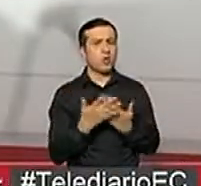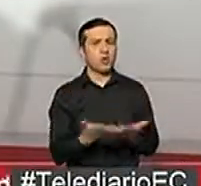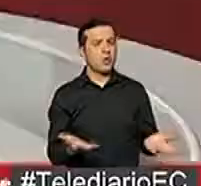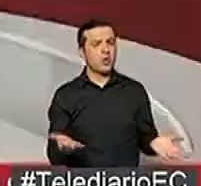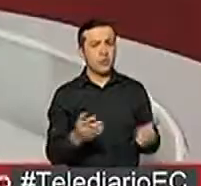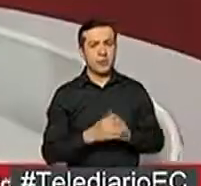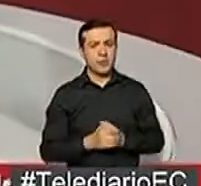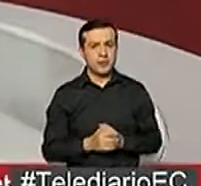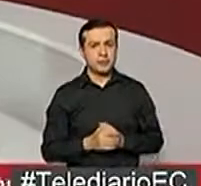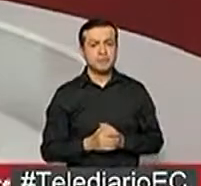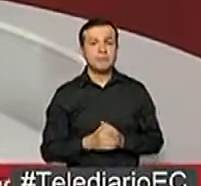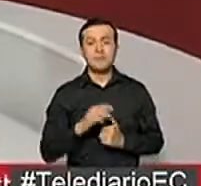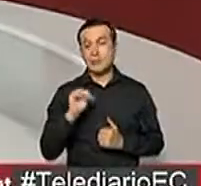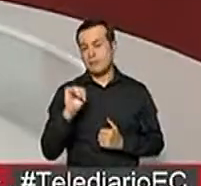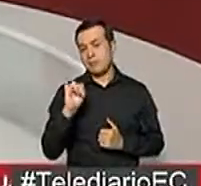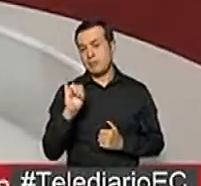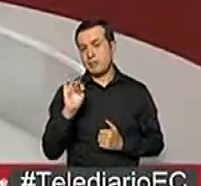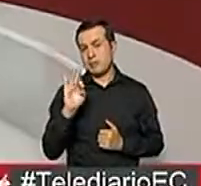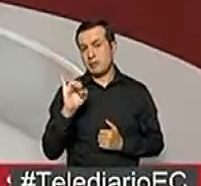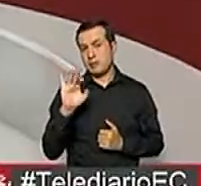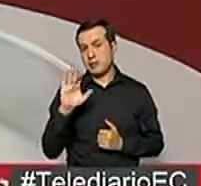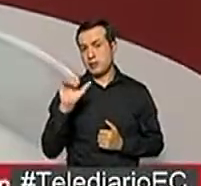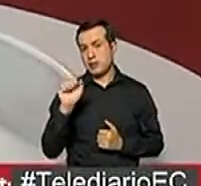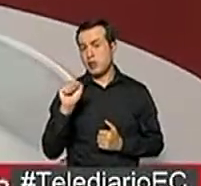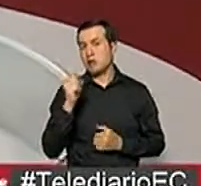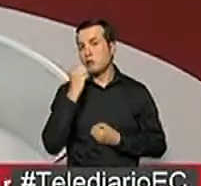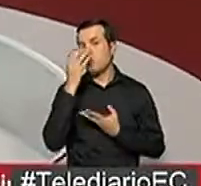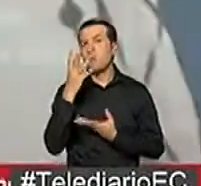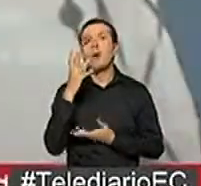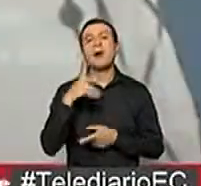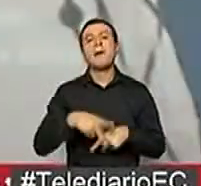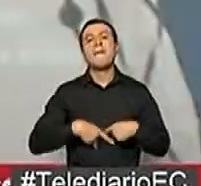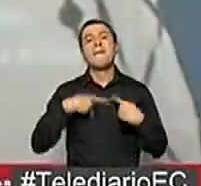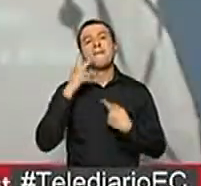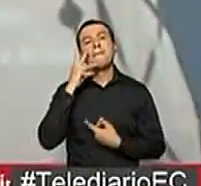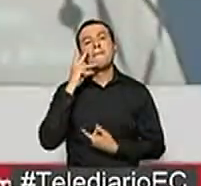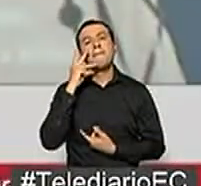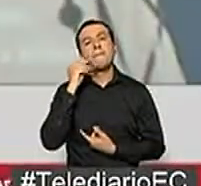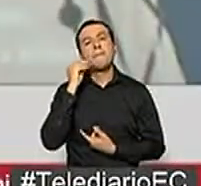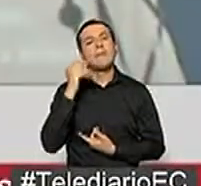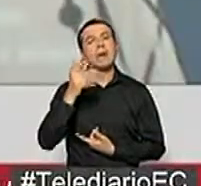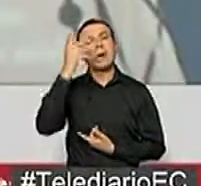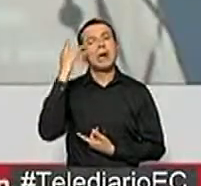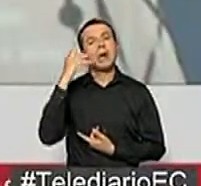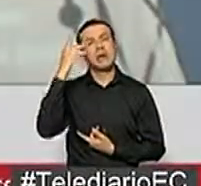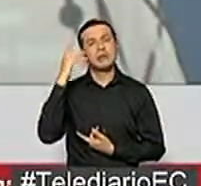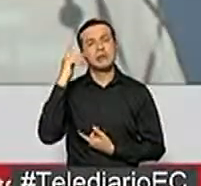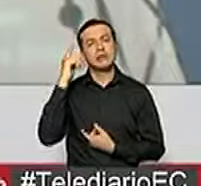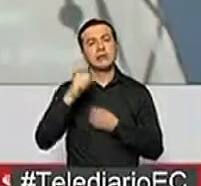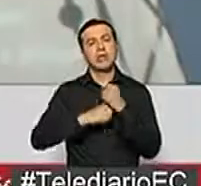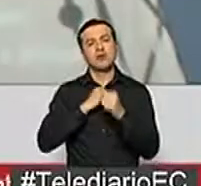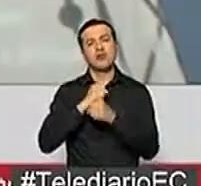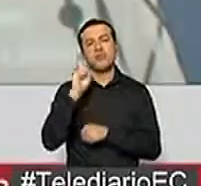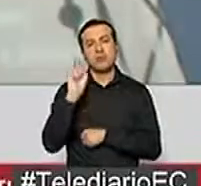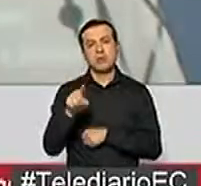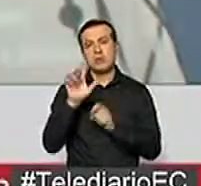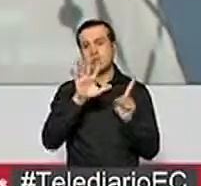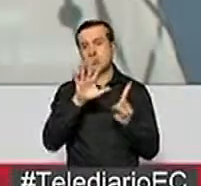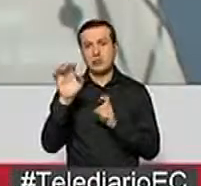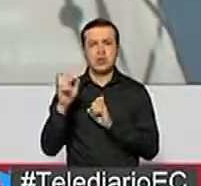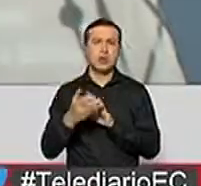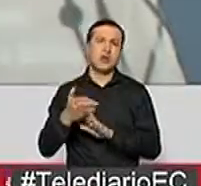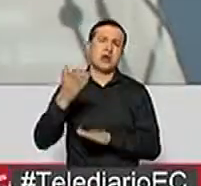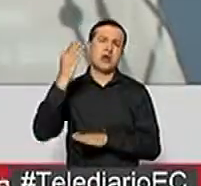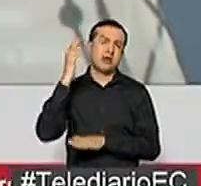cabo? Bueno, Místicas cuenta la vida conventual del siglo XVII en la ciudad de Quito. Ajá. Es la historia de María Antonia, una chica